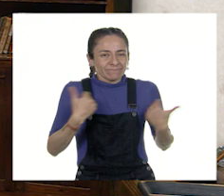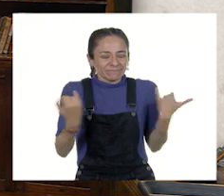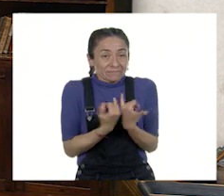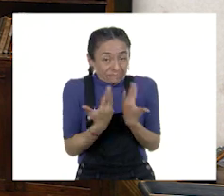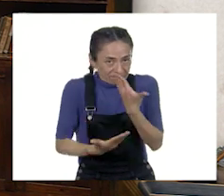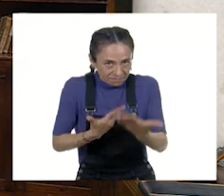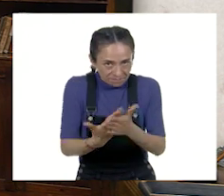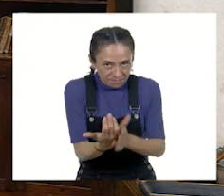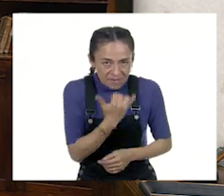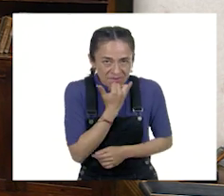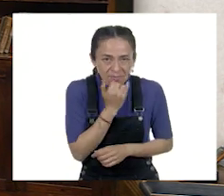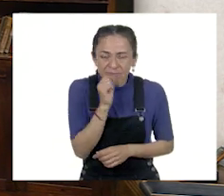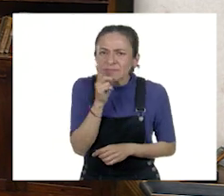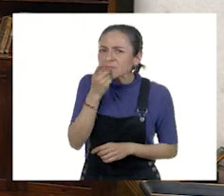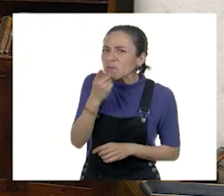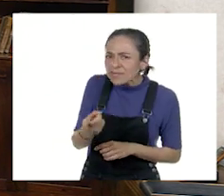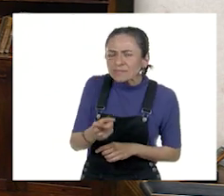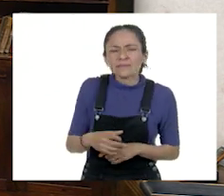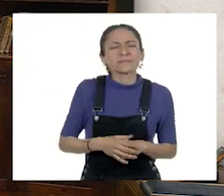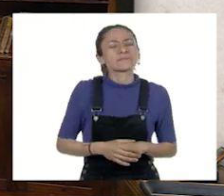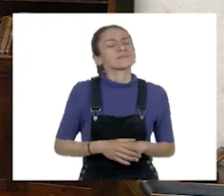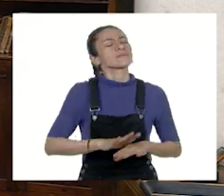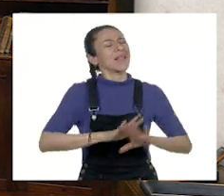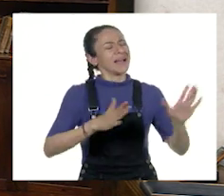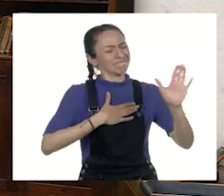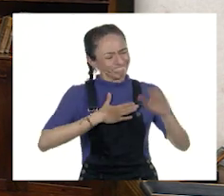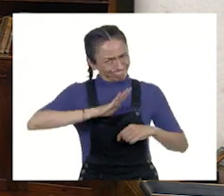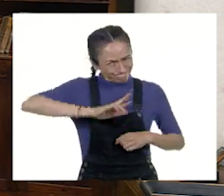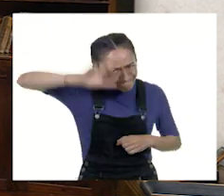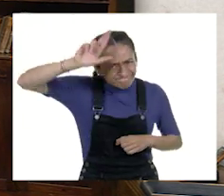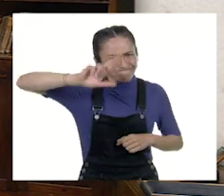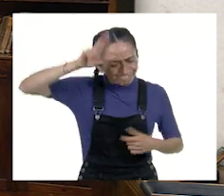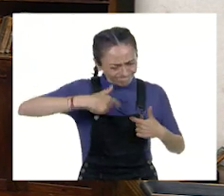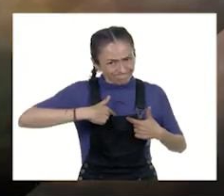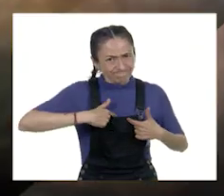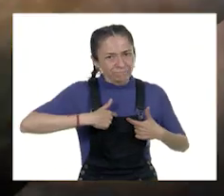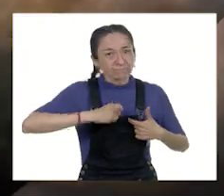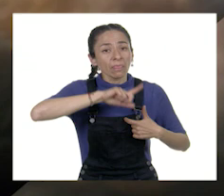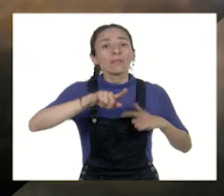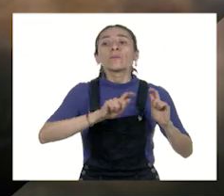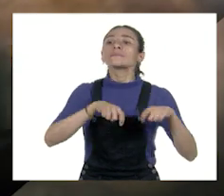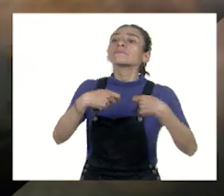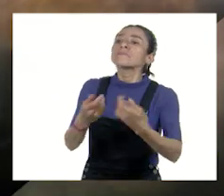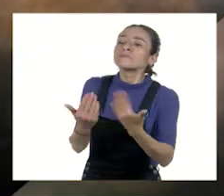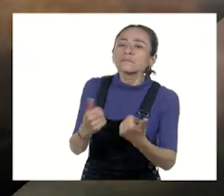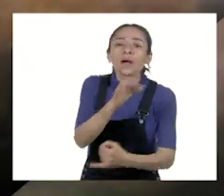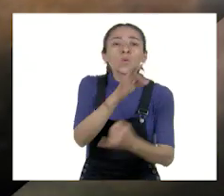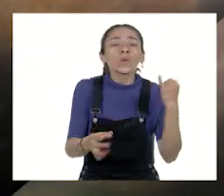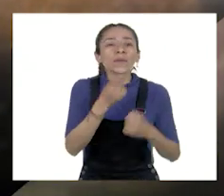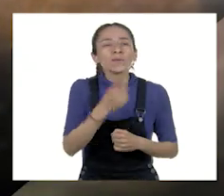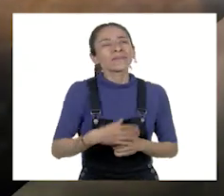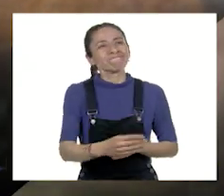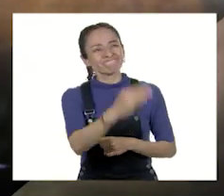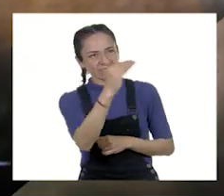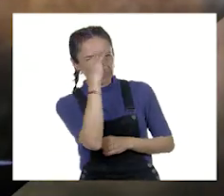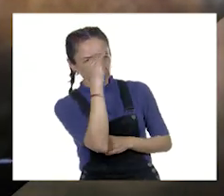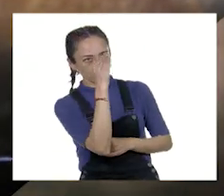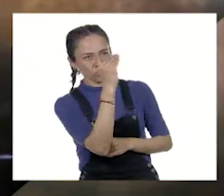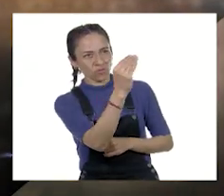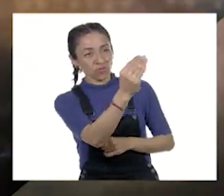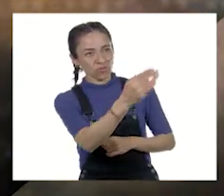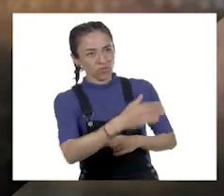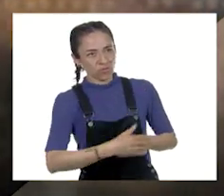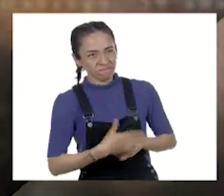este insistió para que le dieran la palabra y finalmente dijo: Señor presidente,